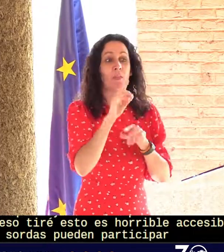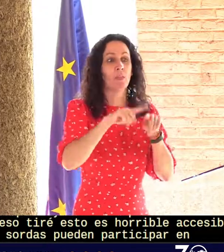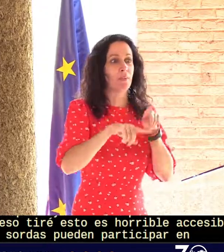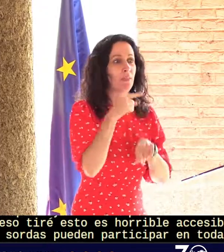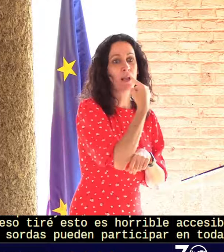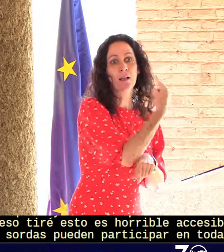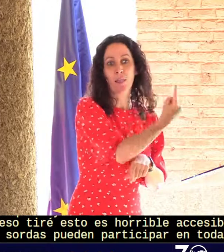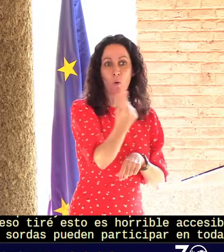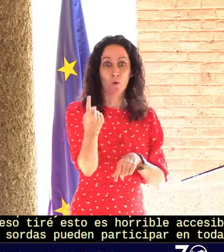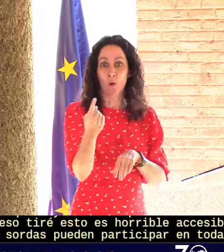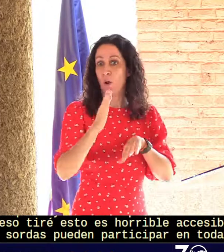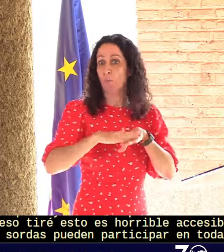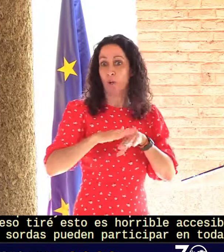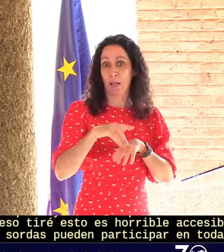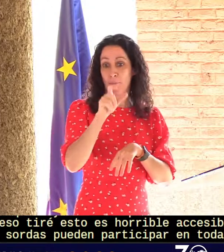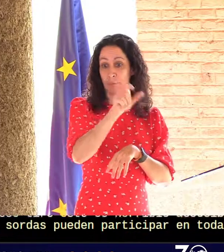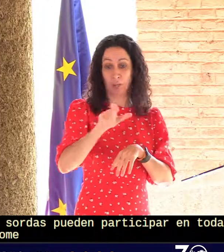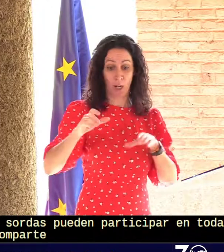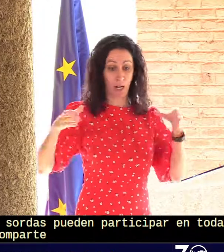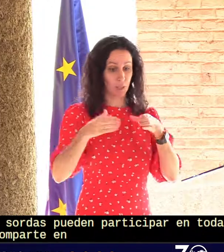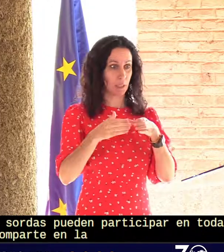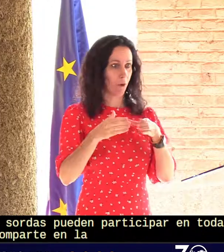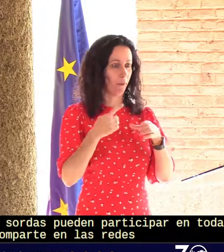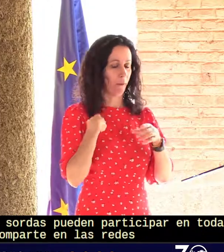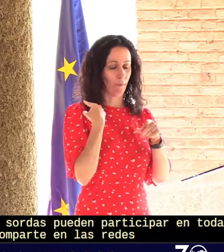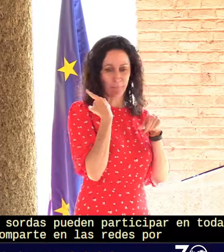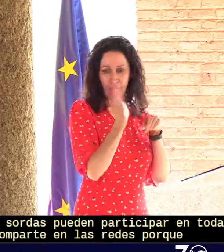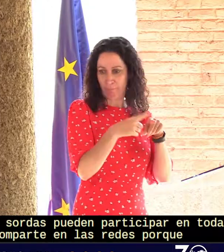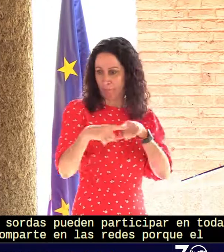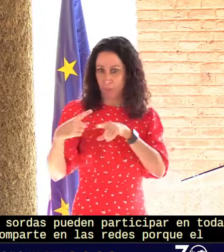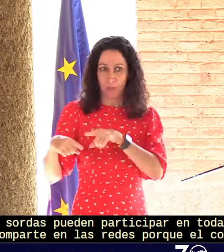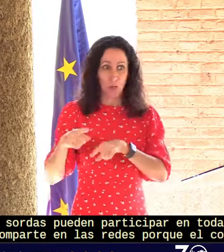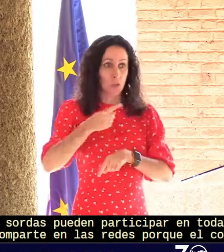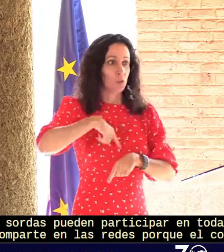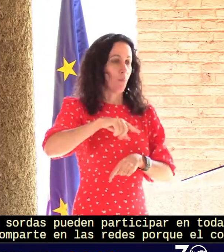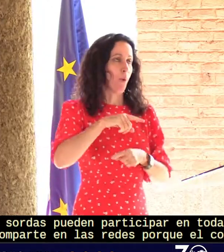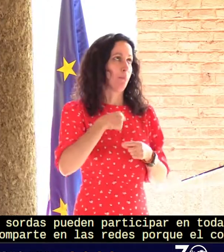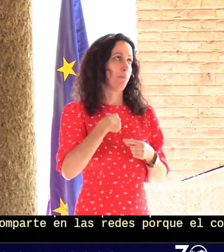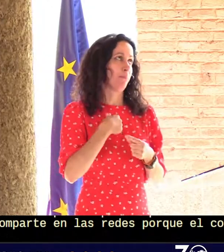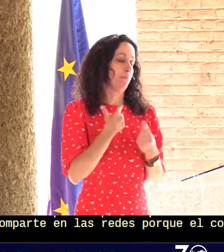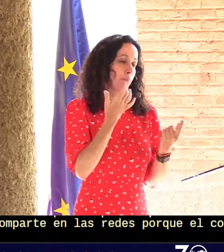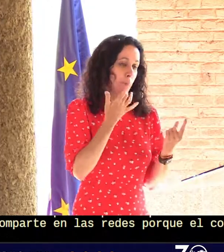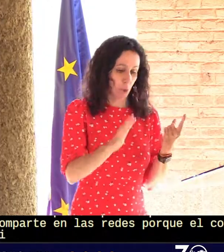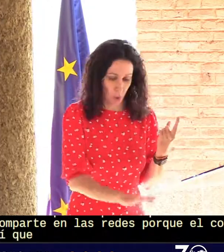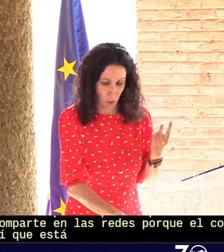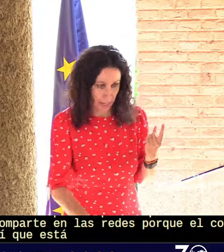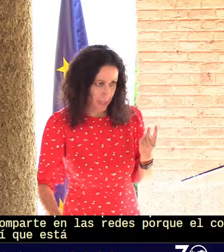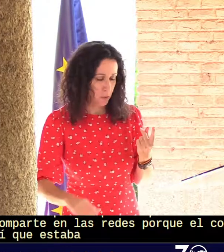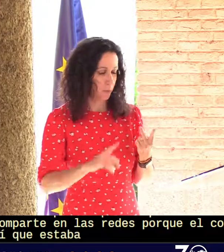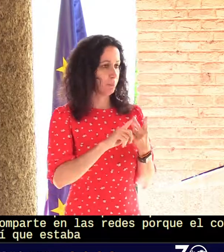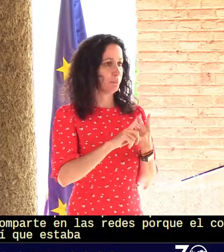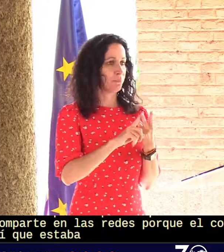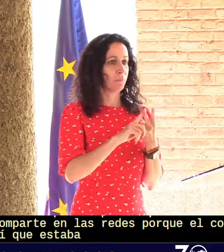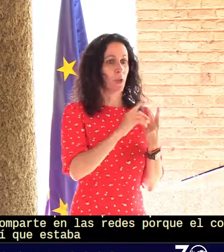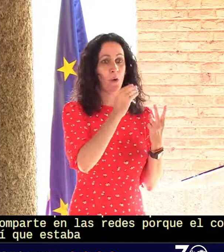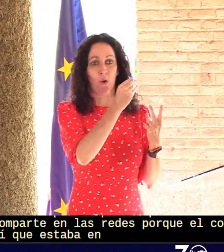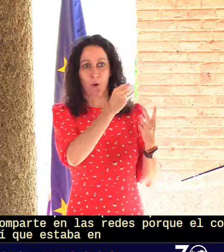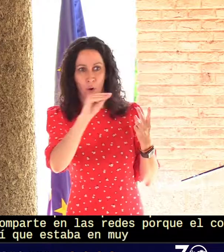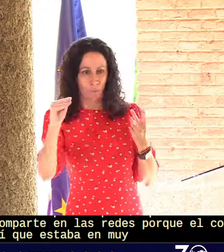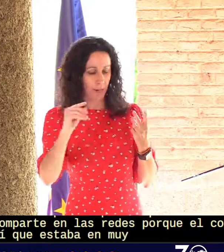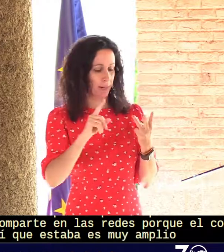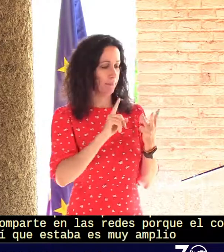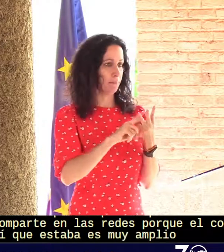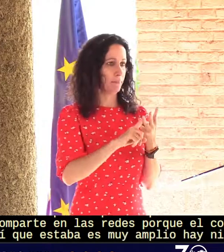en toda toda la información que se comparte en las redes porque el colectivo de personas sordas sí que está Eh Eh Eh es muy